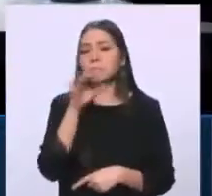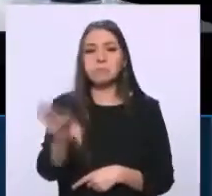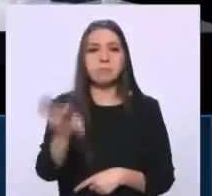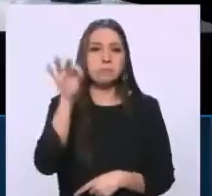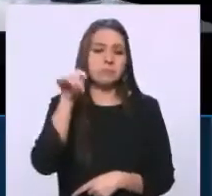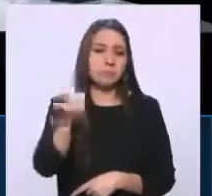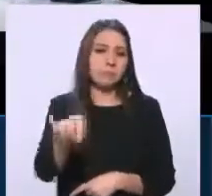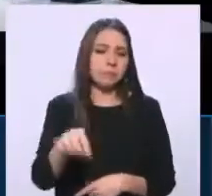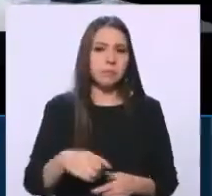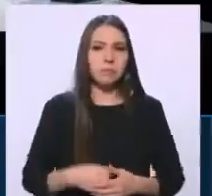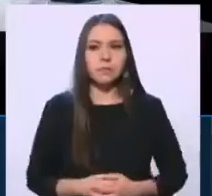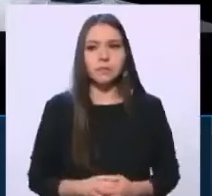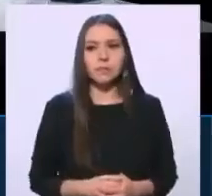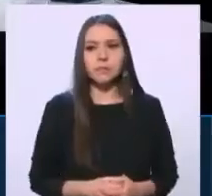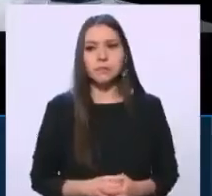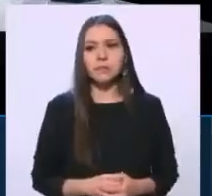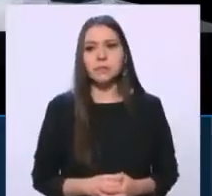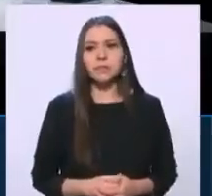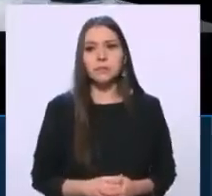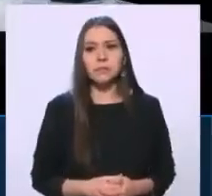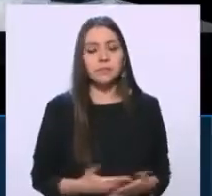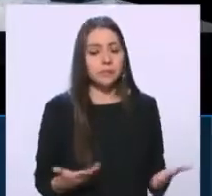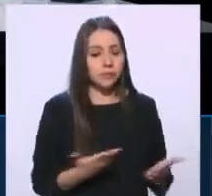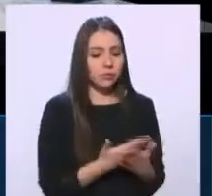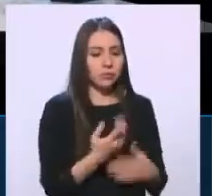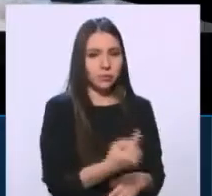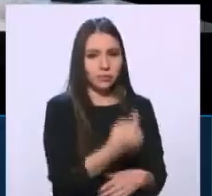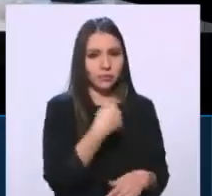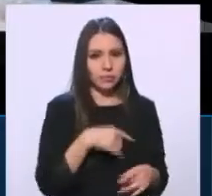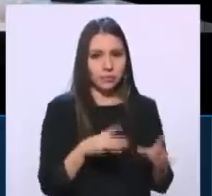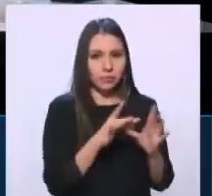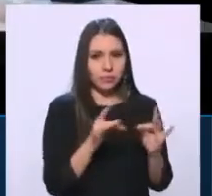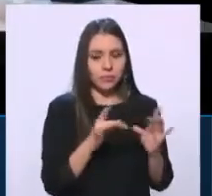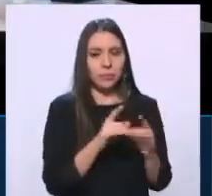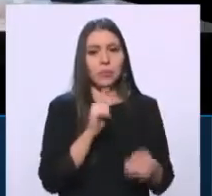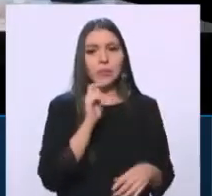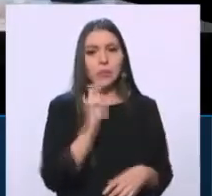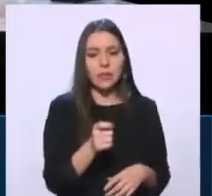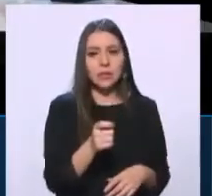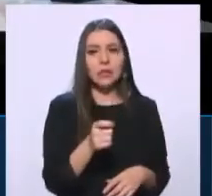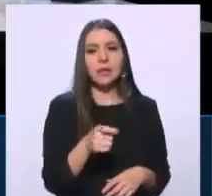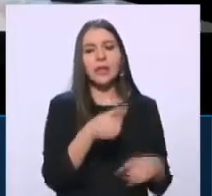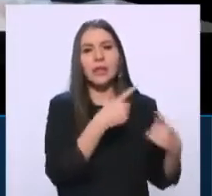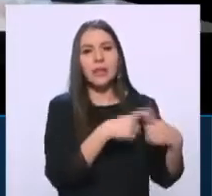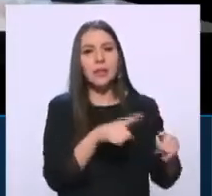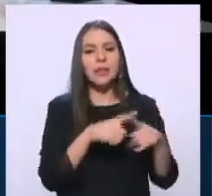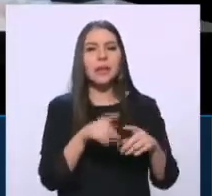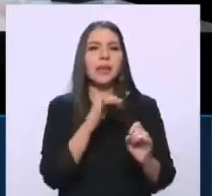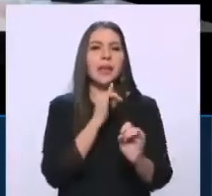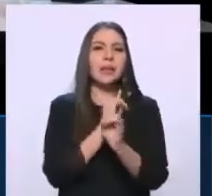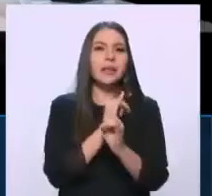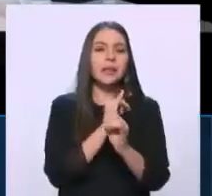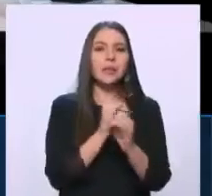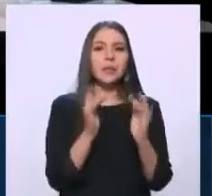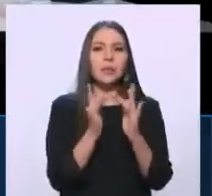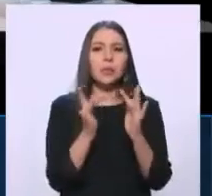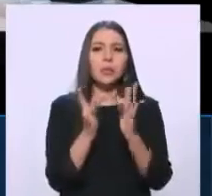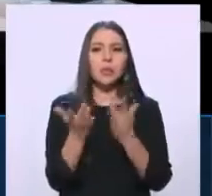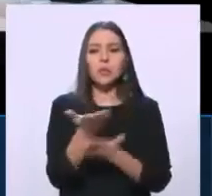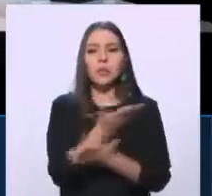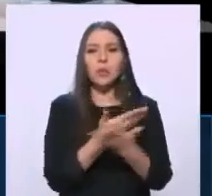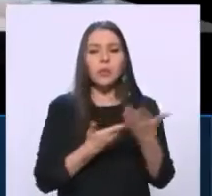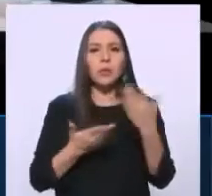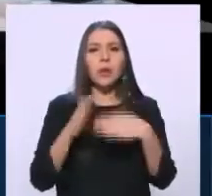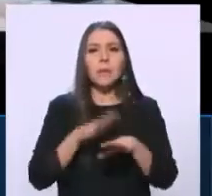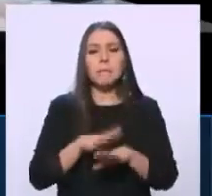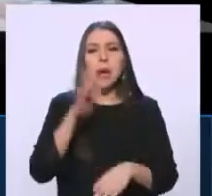Finalmente, Antonio, entonces lo que nos estás diciendo a grandes rasgos es que la respuesta en redes sociales, ya que su convocatoria está ahí, no en las